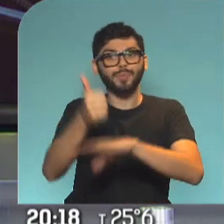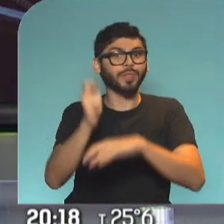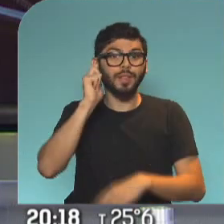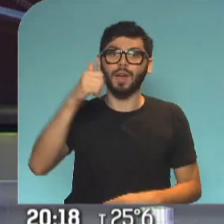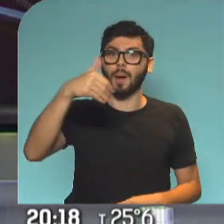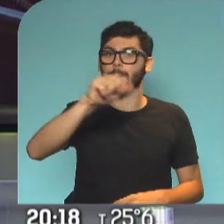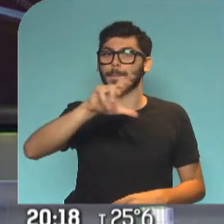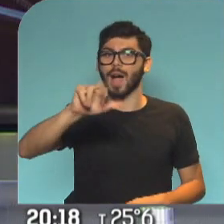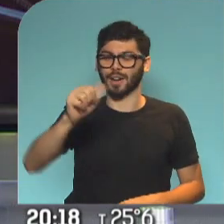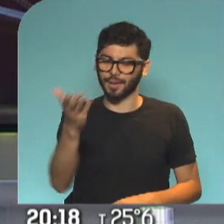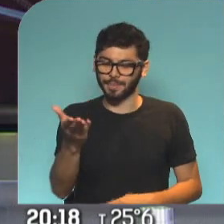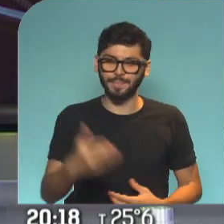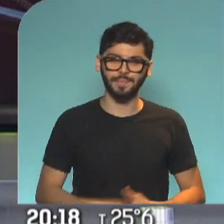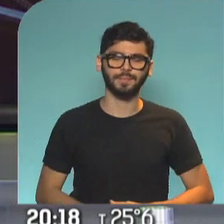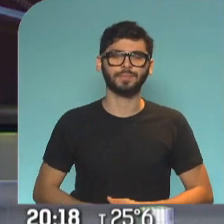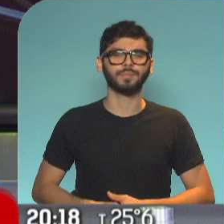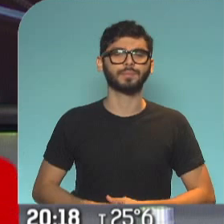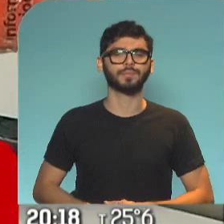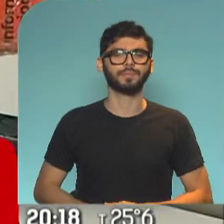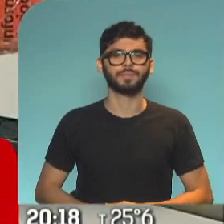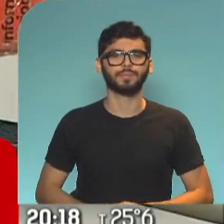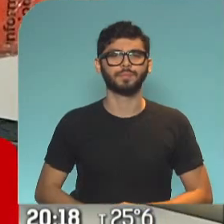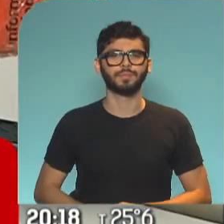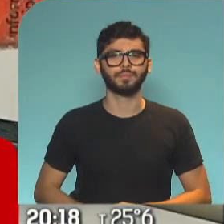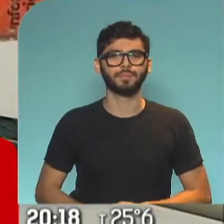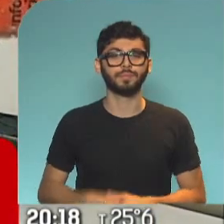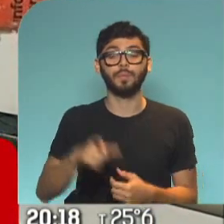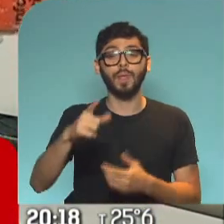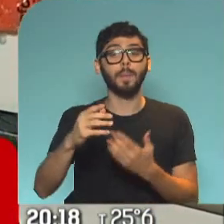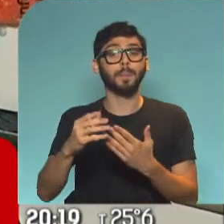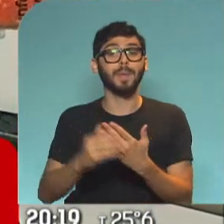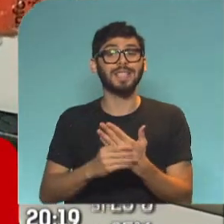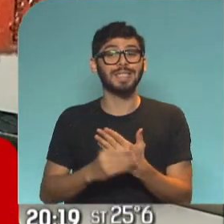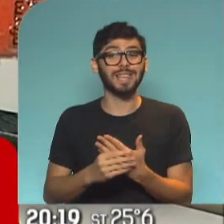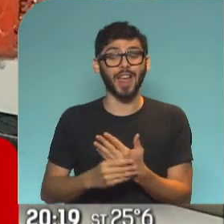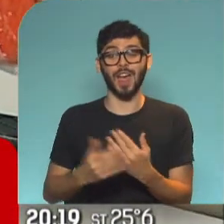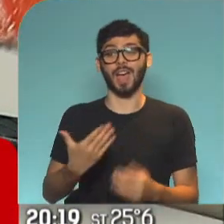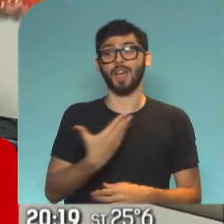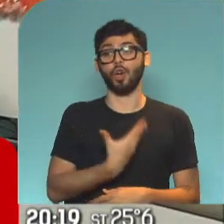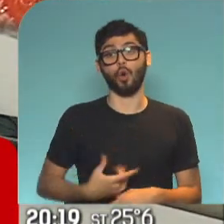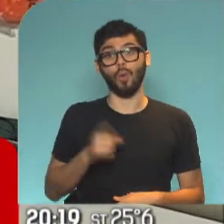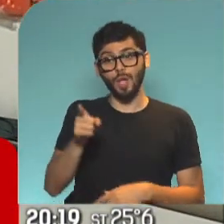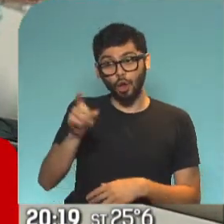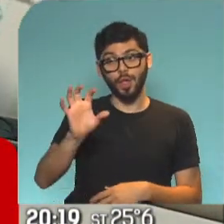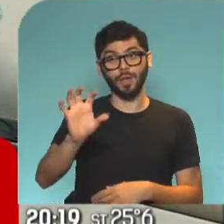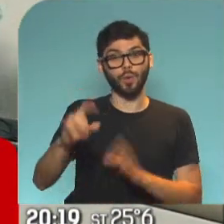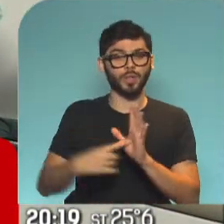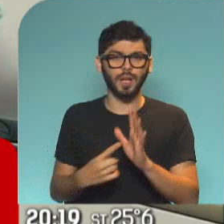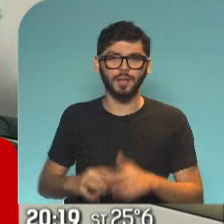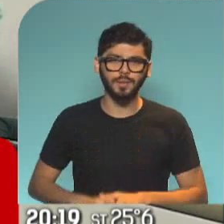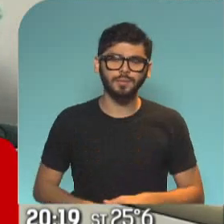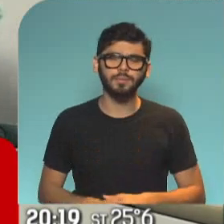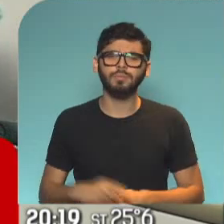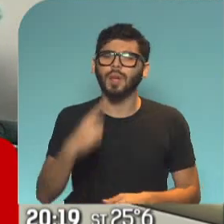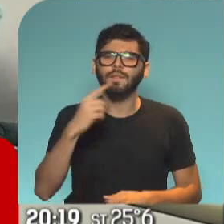Gamarra. Expresar lo que vamos a hacer en el futuro. Habla la ministra del Gobierno de la Provincia de Buenos Aires. Escuchamos. ¿Puede dar más detalles